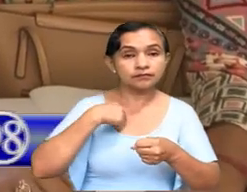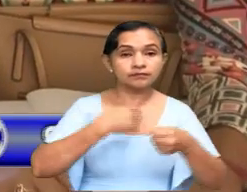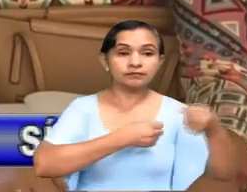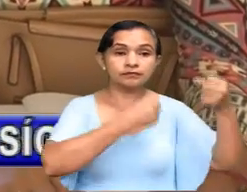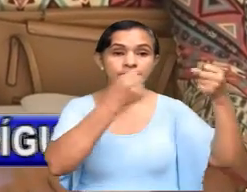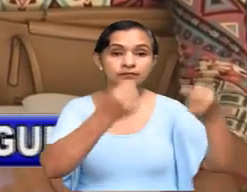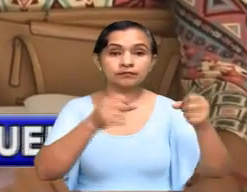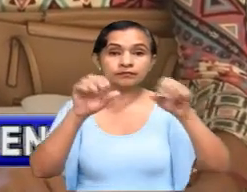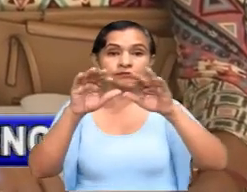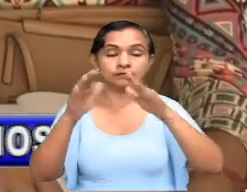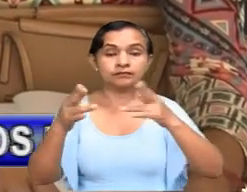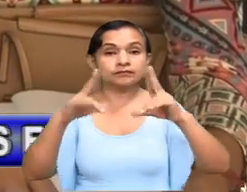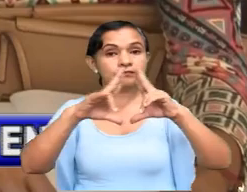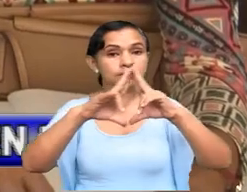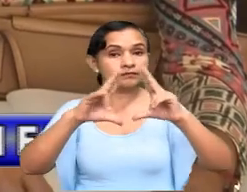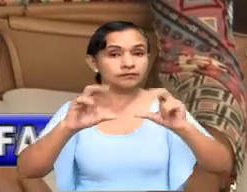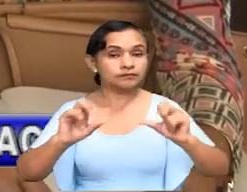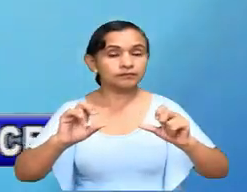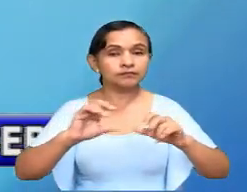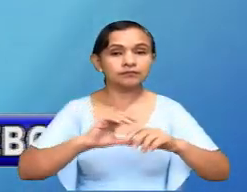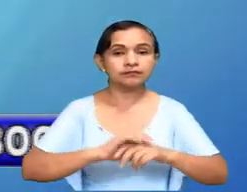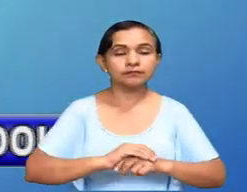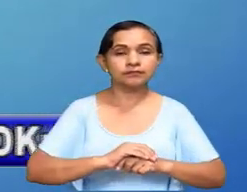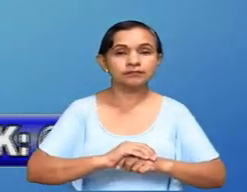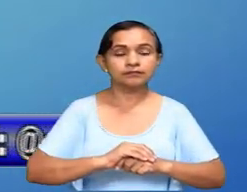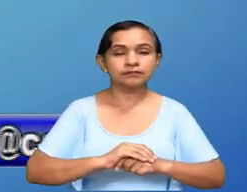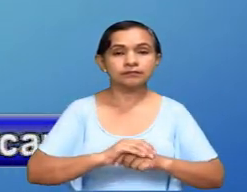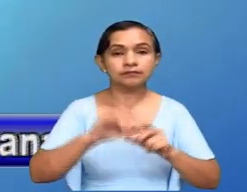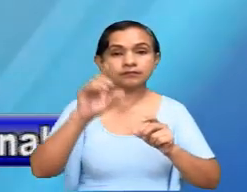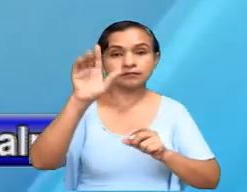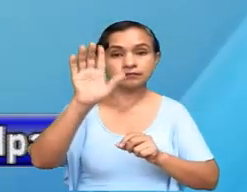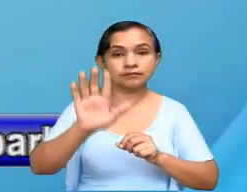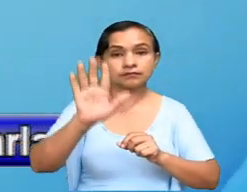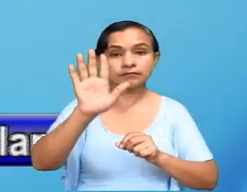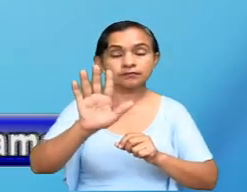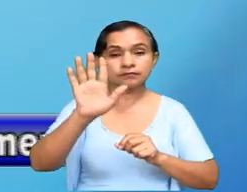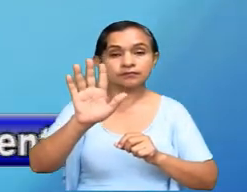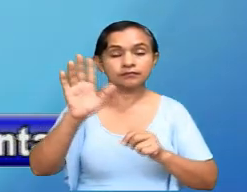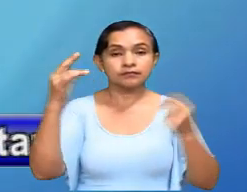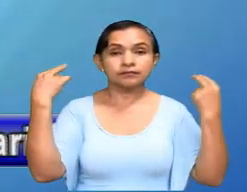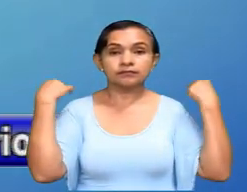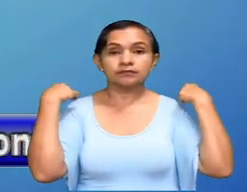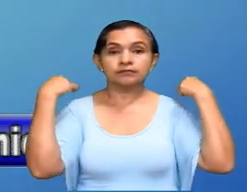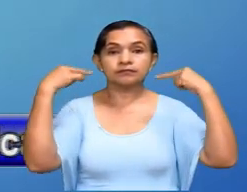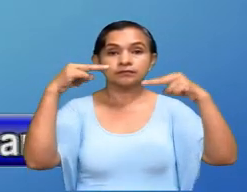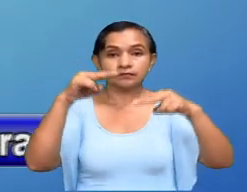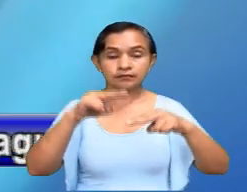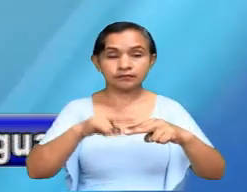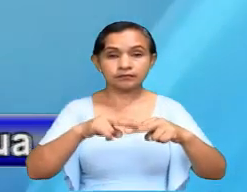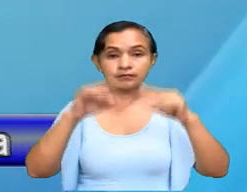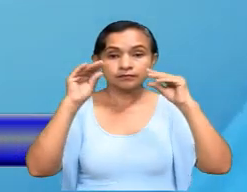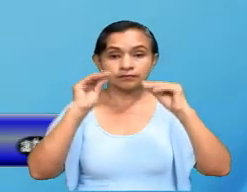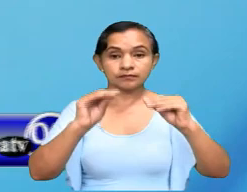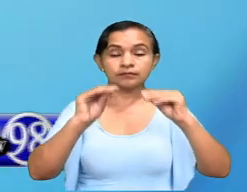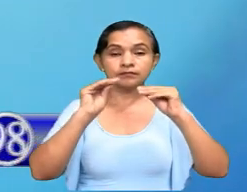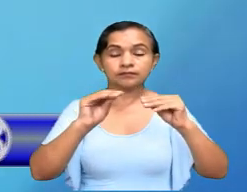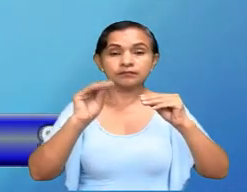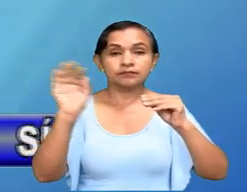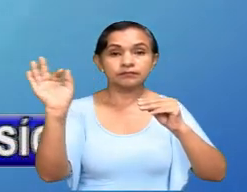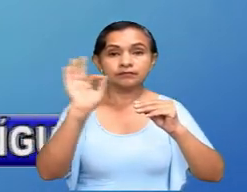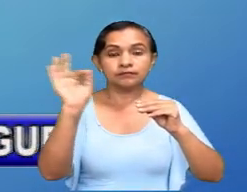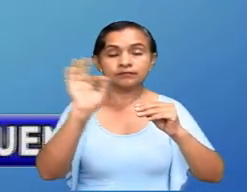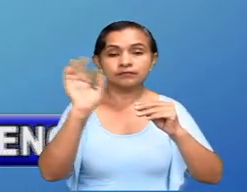los docentes de nuestro país. Se hizo el 5º Congreso Nacional de Docentes de la Educación Técnica y